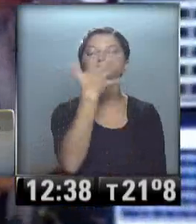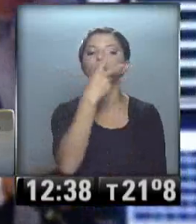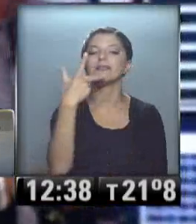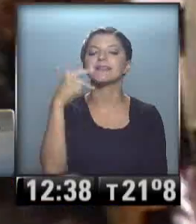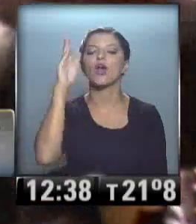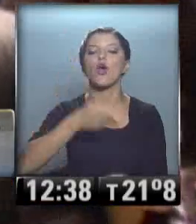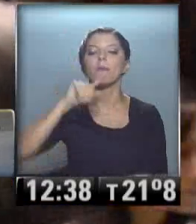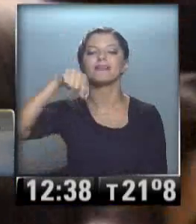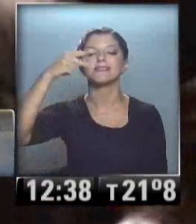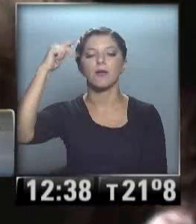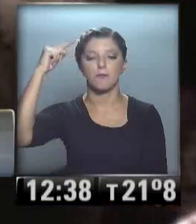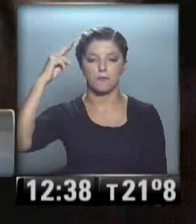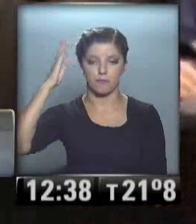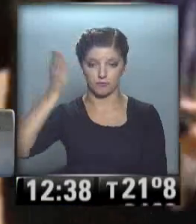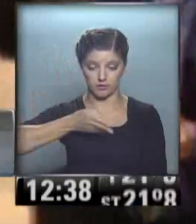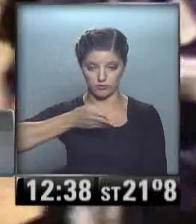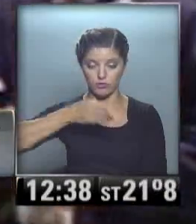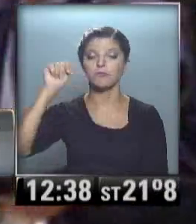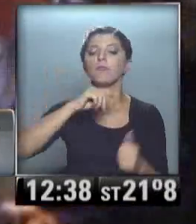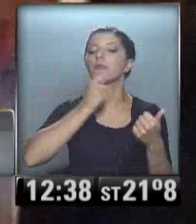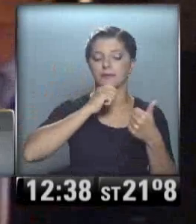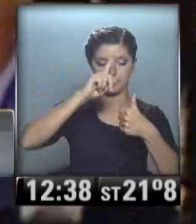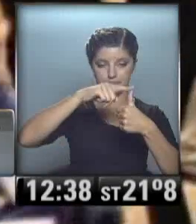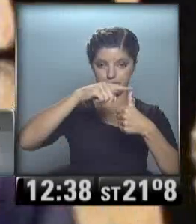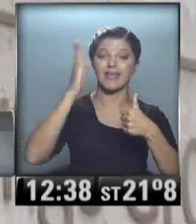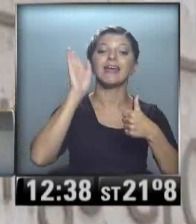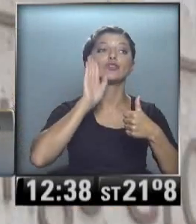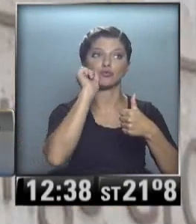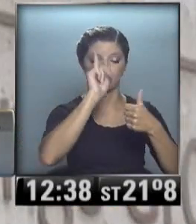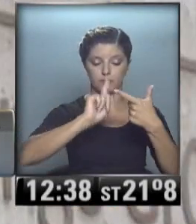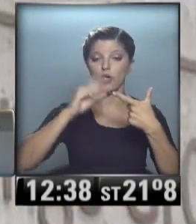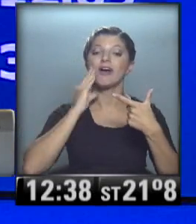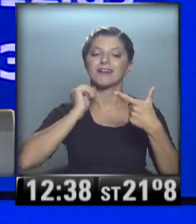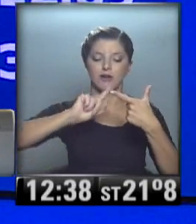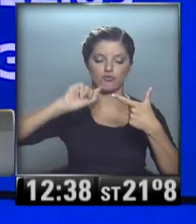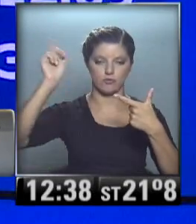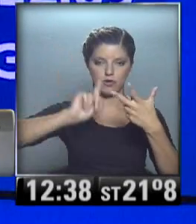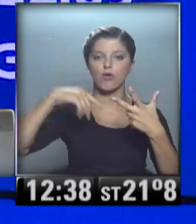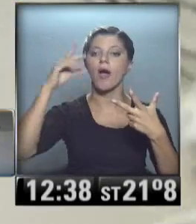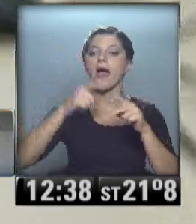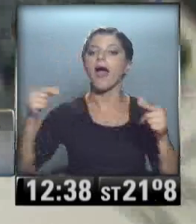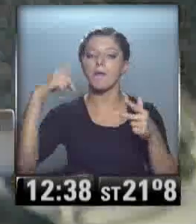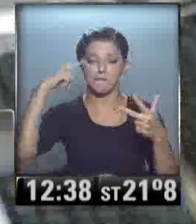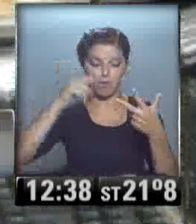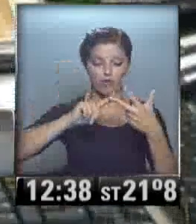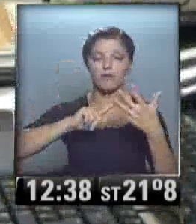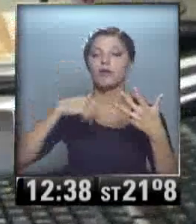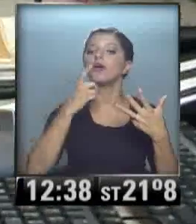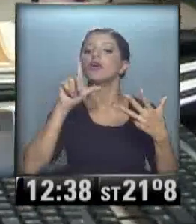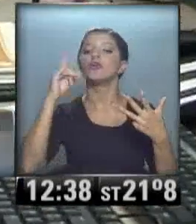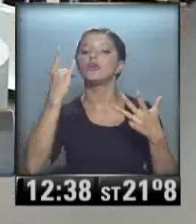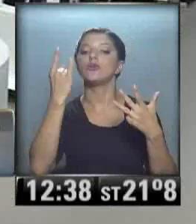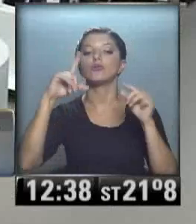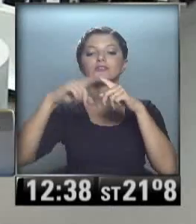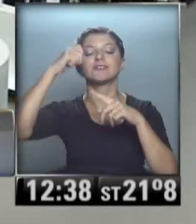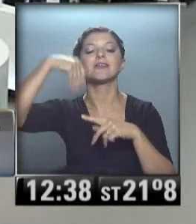53,7% del total global. Ellos son, en orden, Estados Unidos, Reino Unido, Japón, Luxemburgo o las empresas